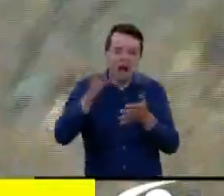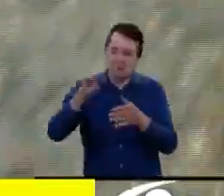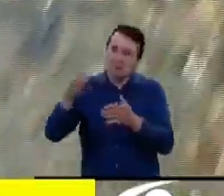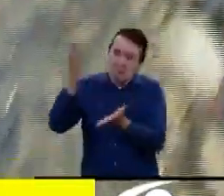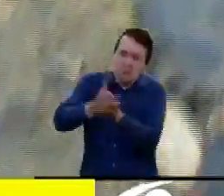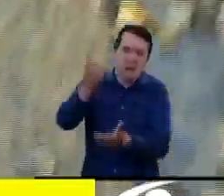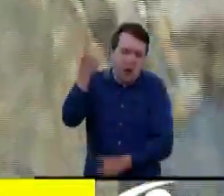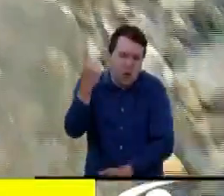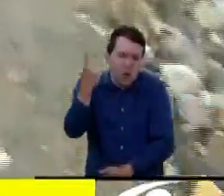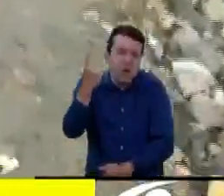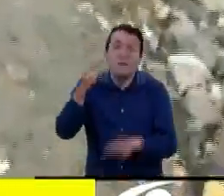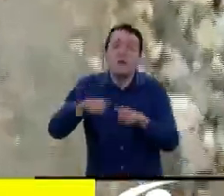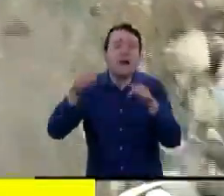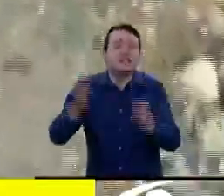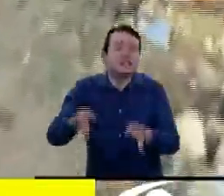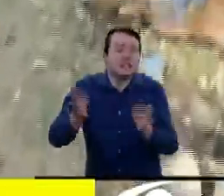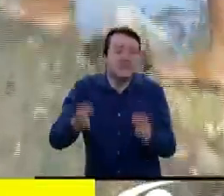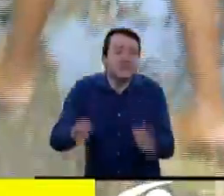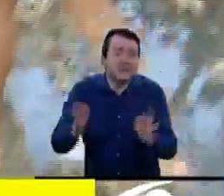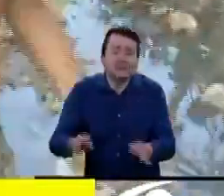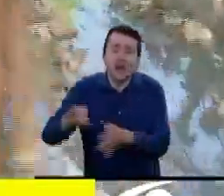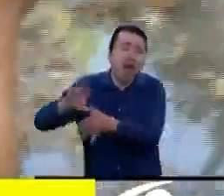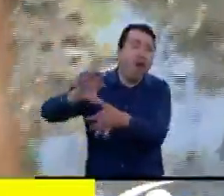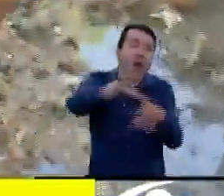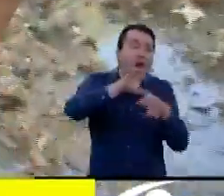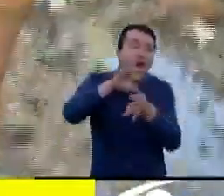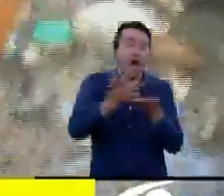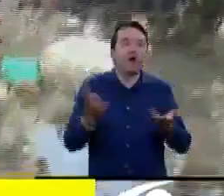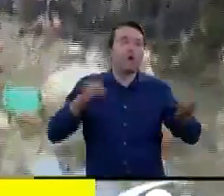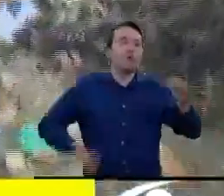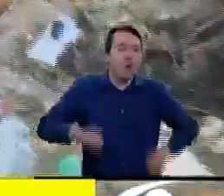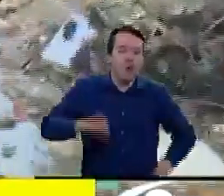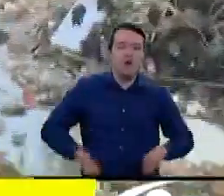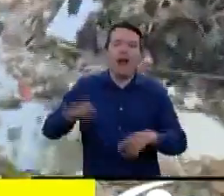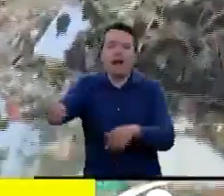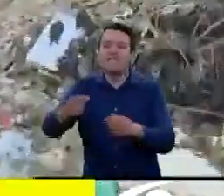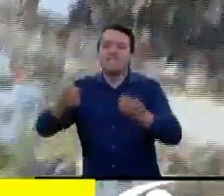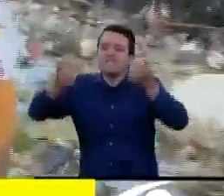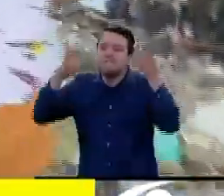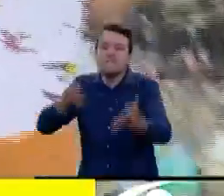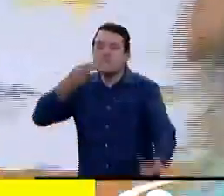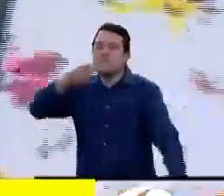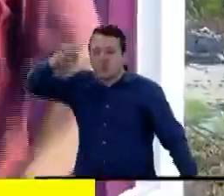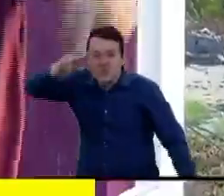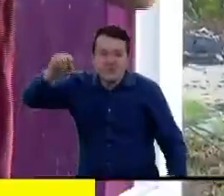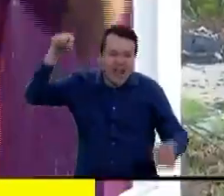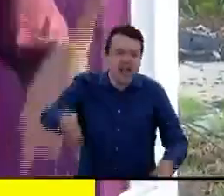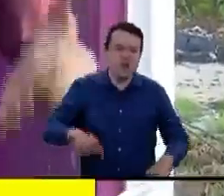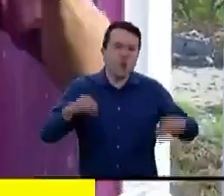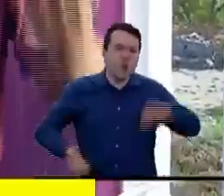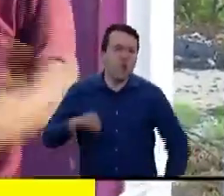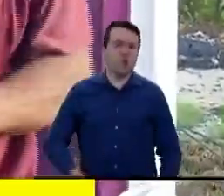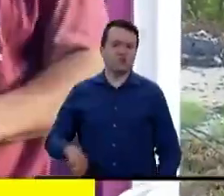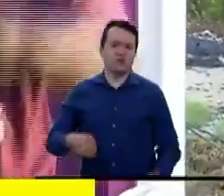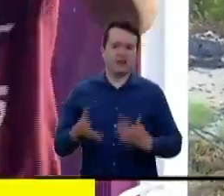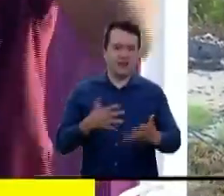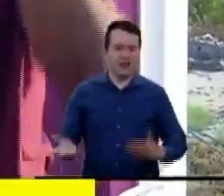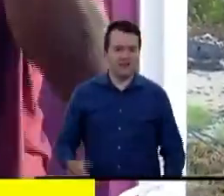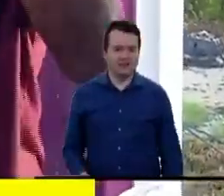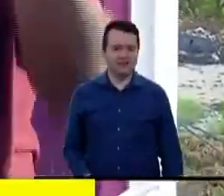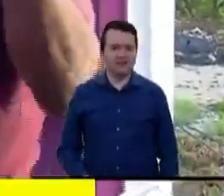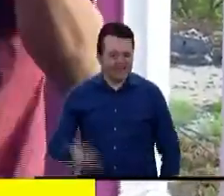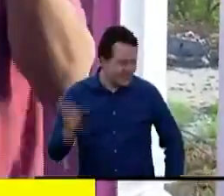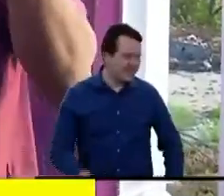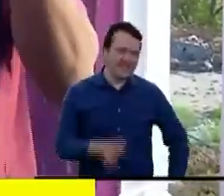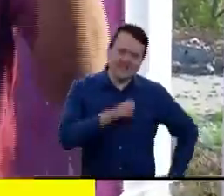es? El huracán que tenemos por vida es la corrupción de la partida de babosos corruptos que hay aquí en San Andrés. Bueno. San Andrés, da tristeza. Si